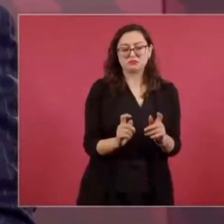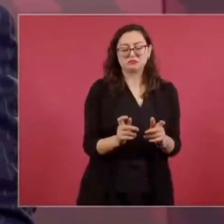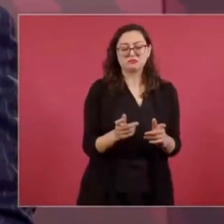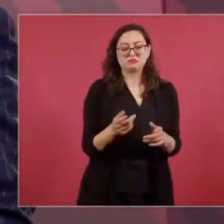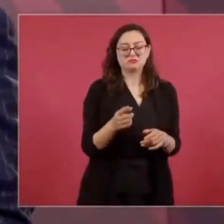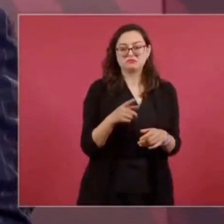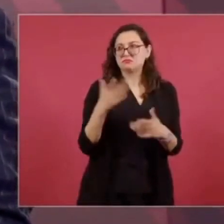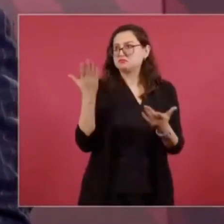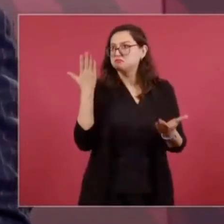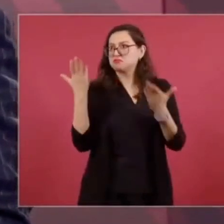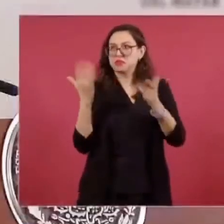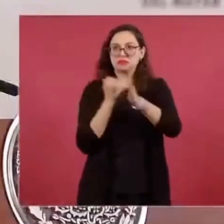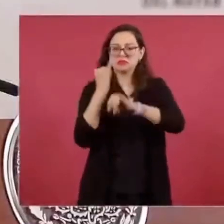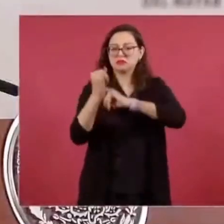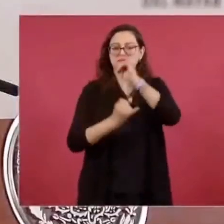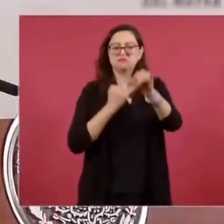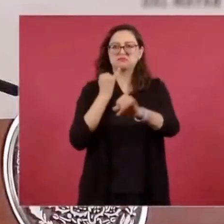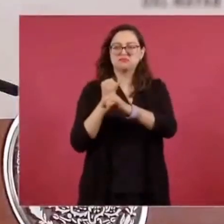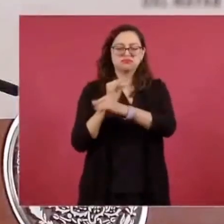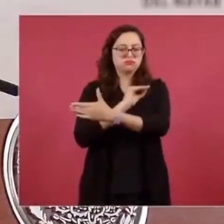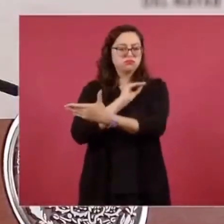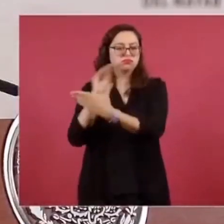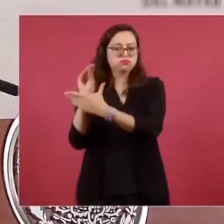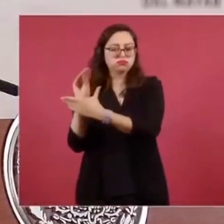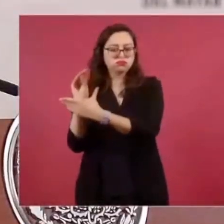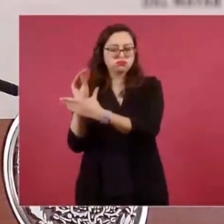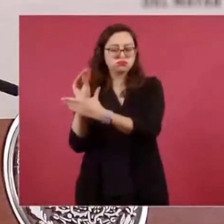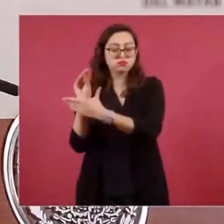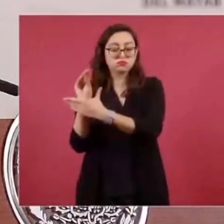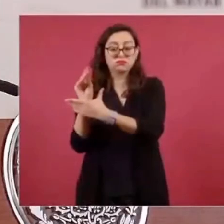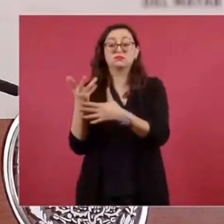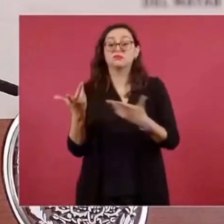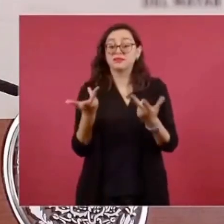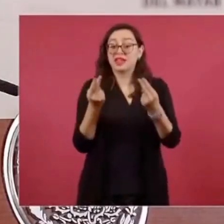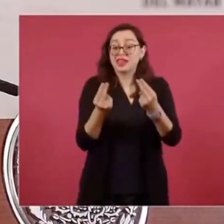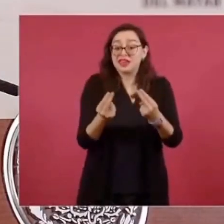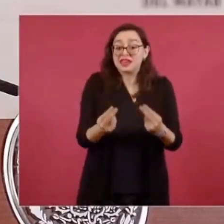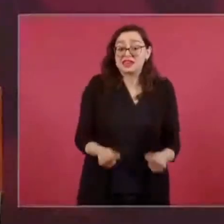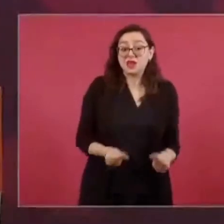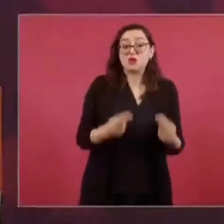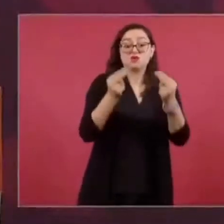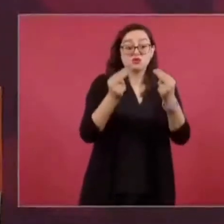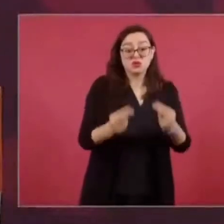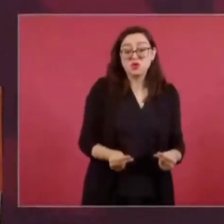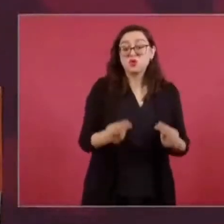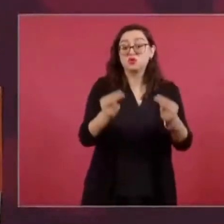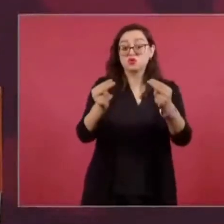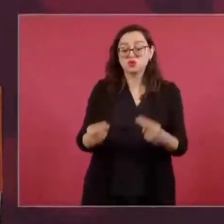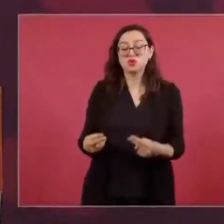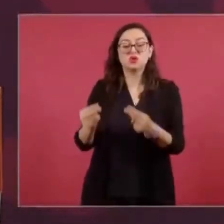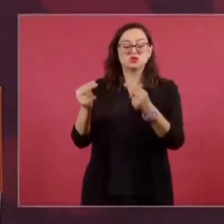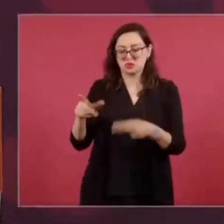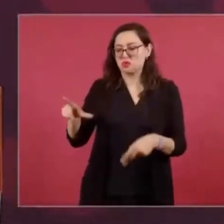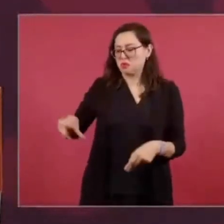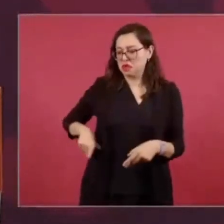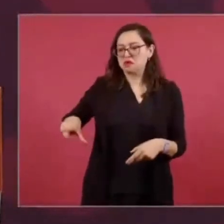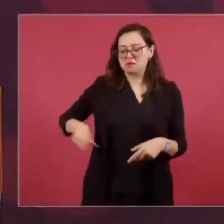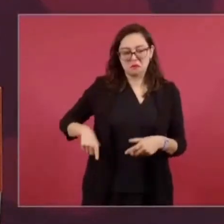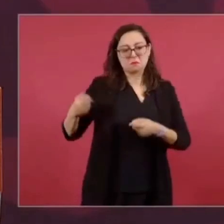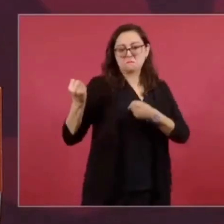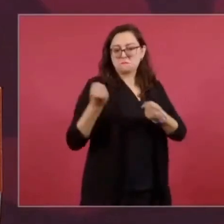la bolsa de Londres. Grandes negocios hechos al amparo del poder